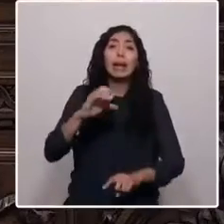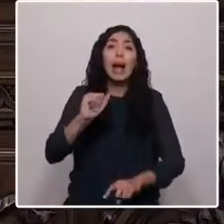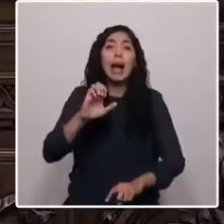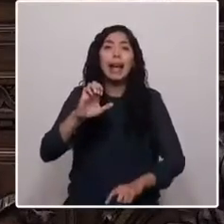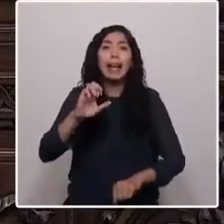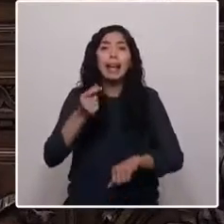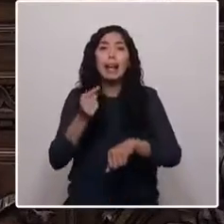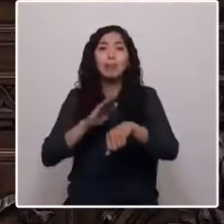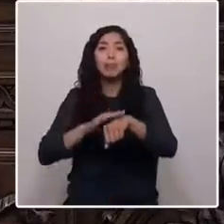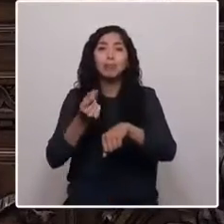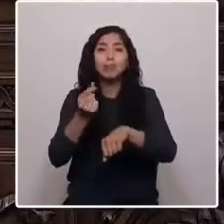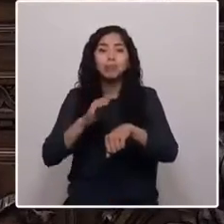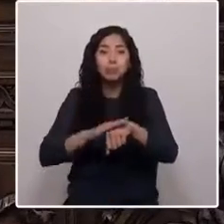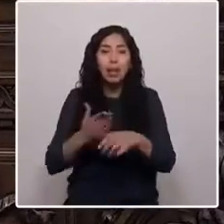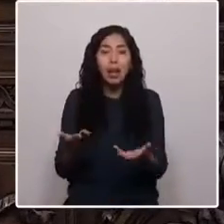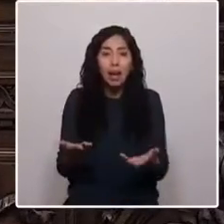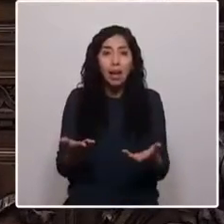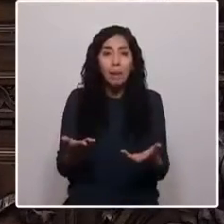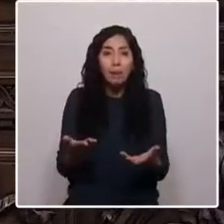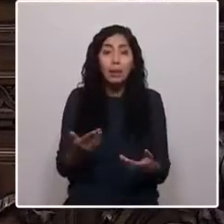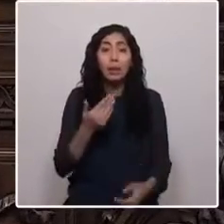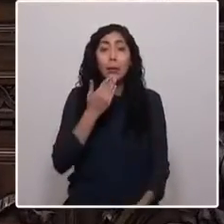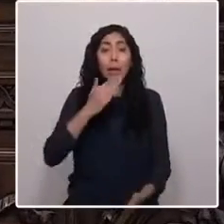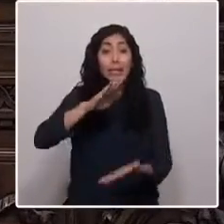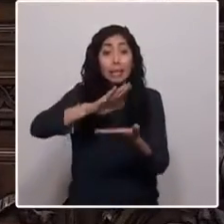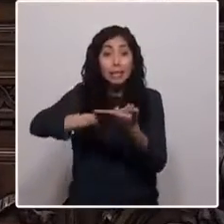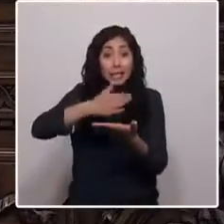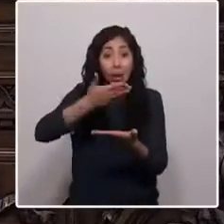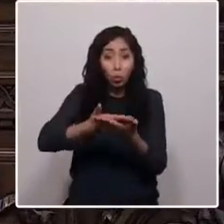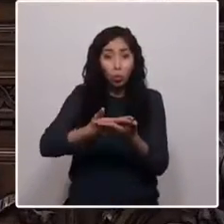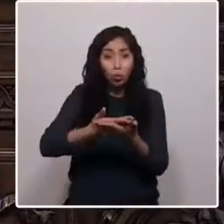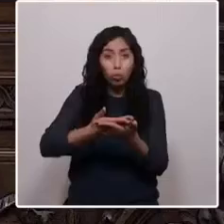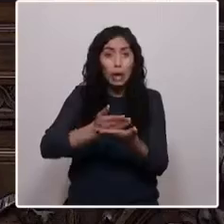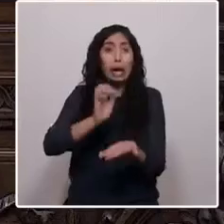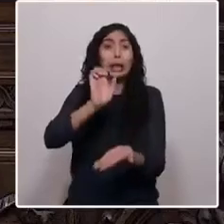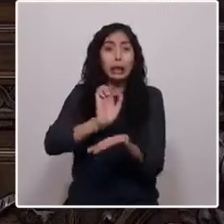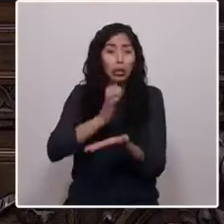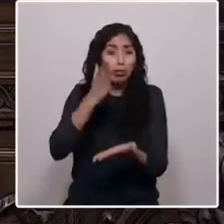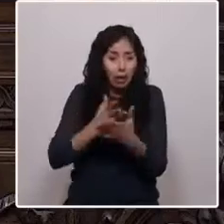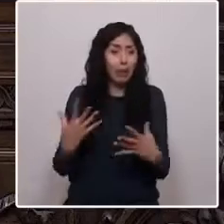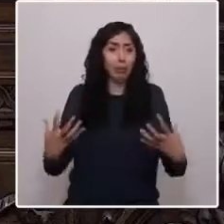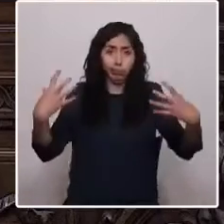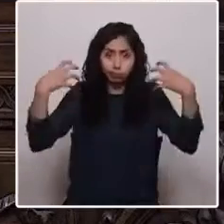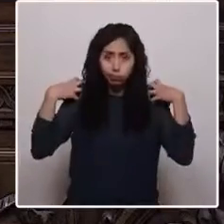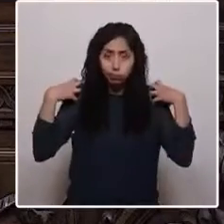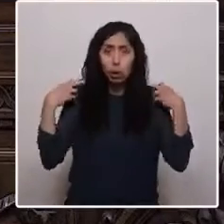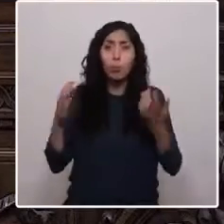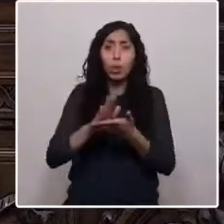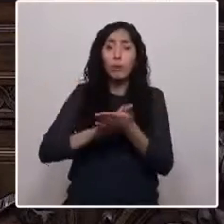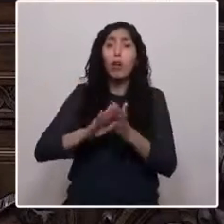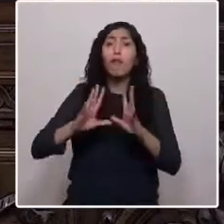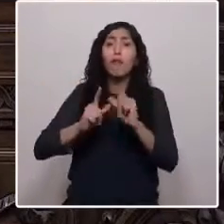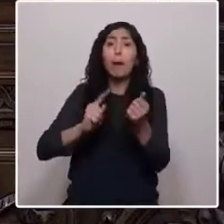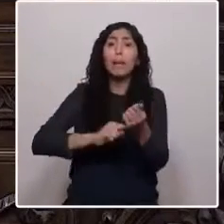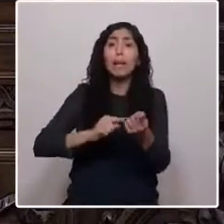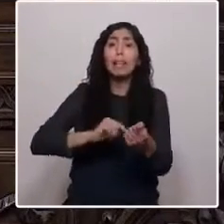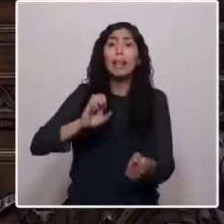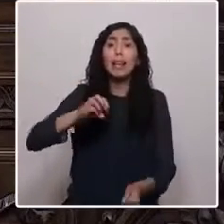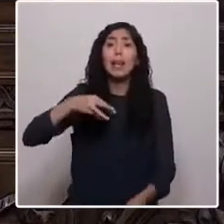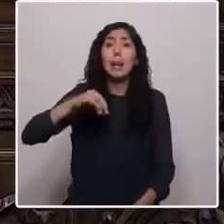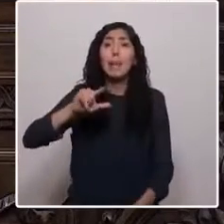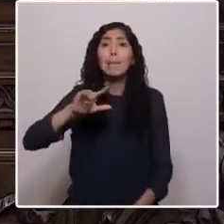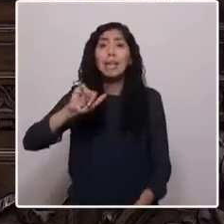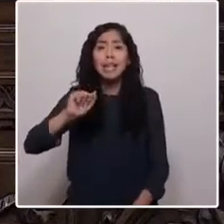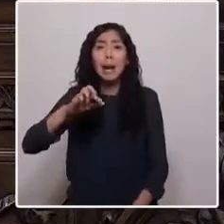Una salud donde el Estado se haga cargo de los calvarios que viven familias como la de Emilia Pérez Medina, Bebeto Mesina